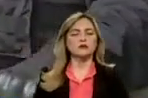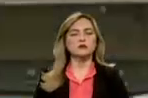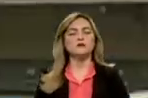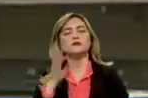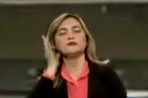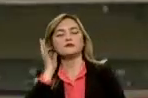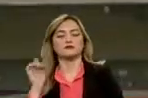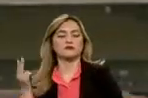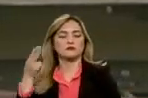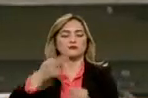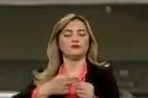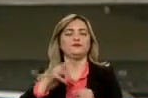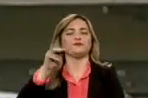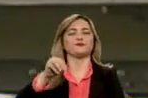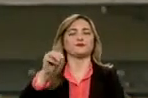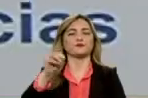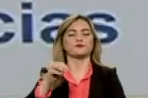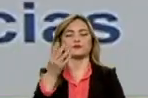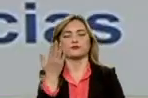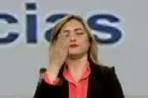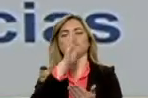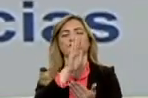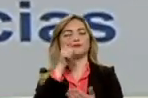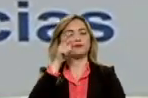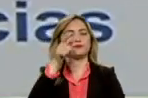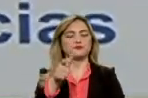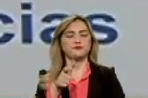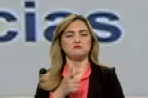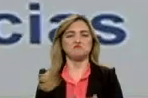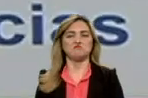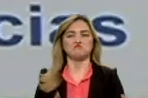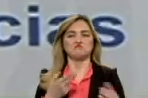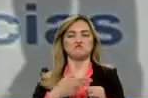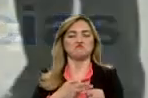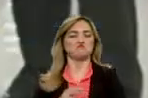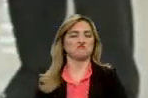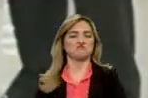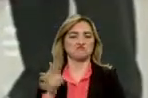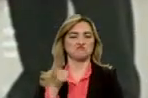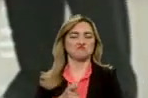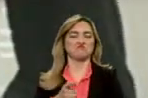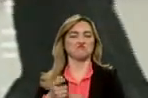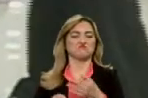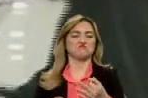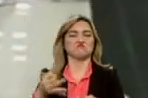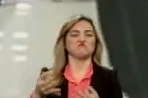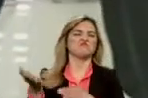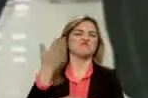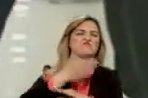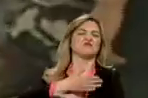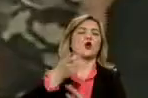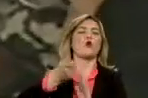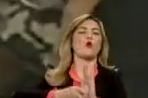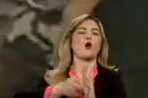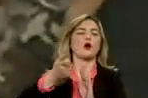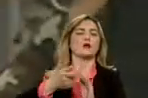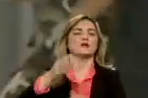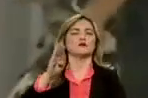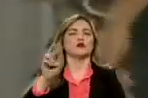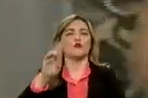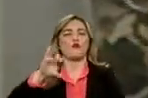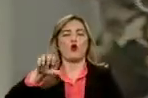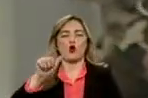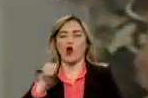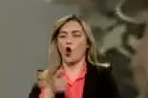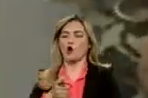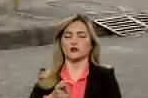Kenny Solange el pasado martes para presentarse ante la fiscal Maribel Haro y cumplir así con lo dispuesto en audiencia de flagrancia por la jueza Heidi Borja